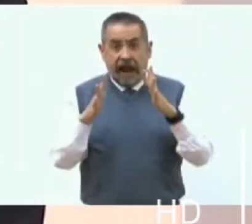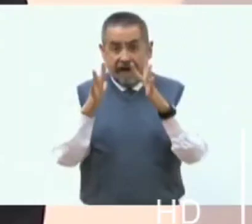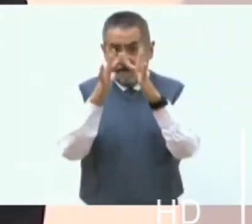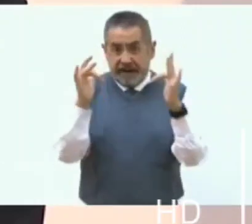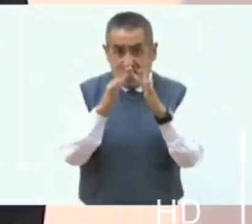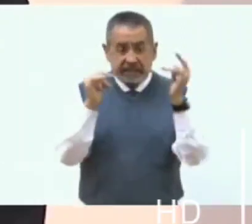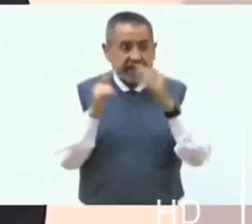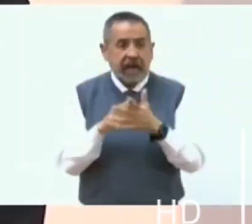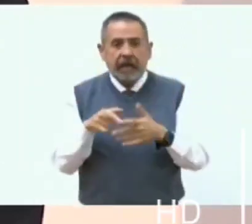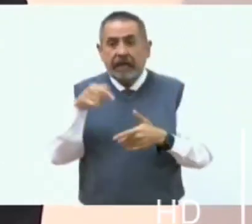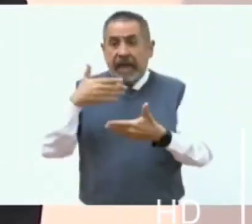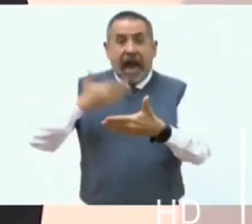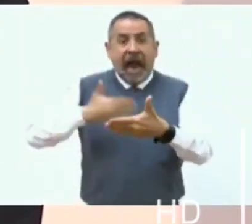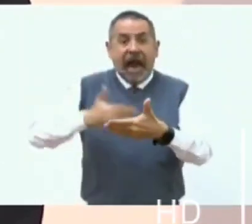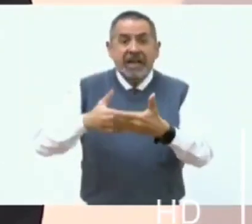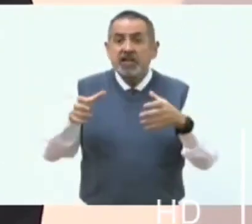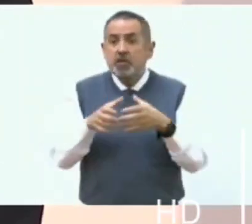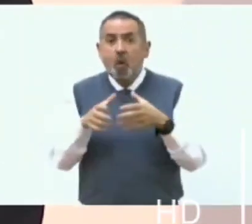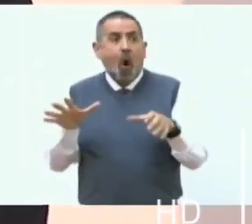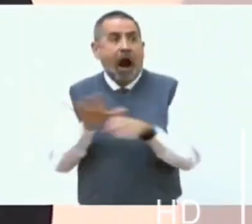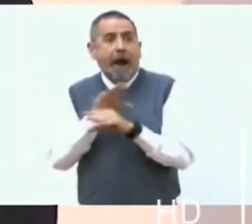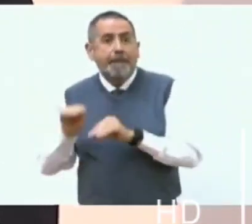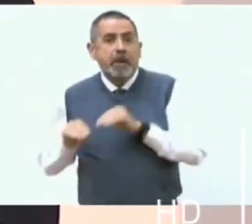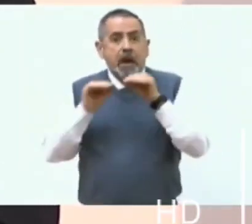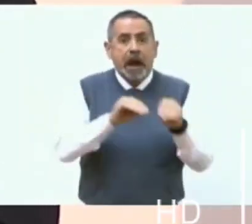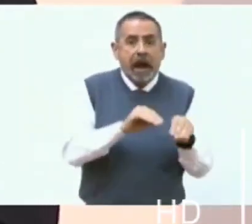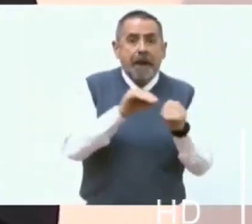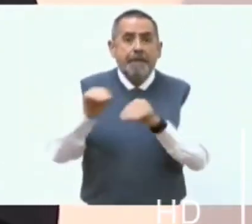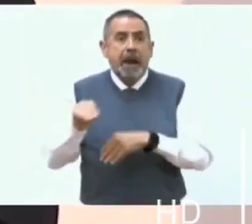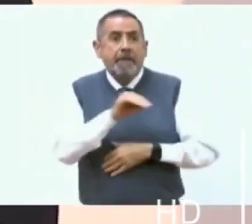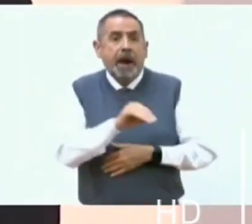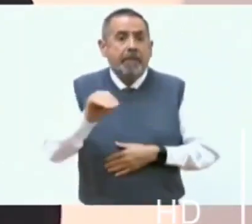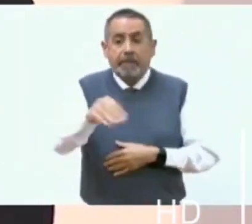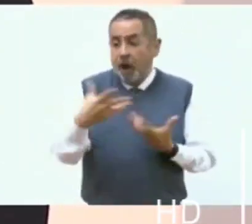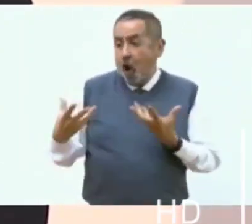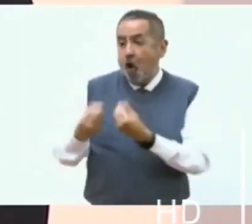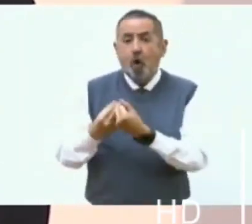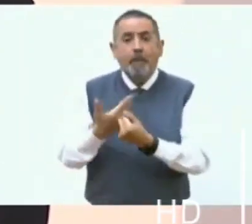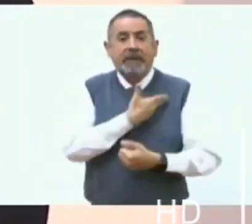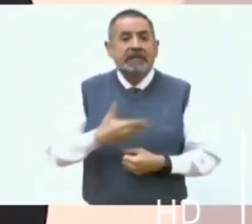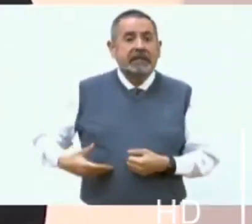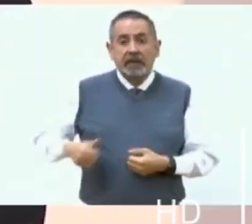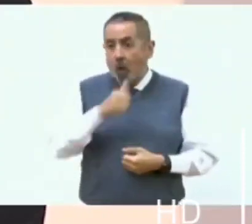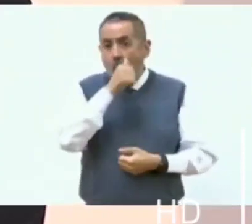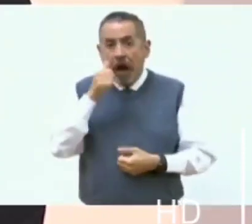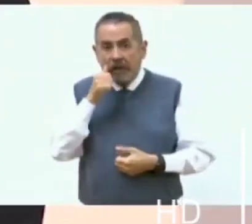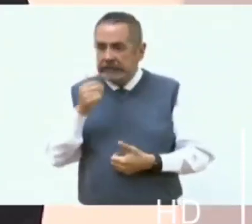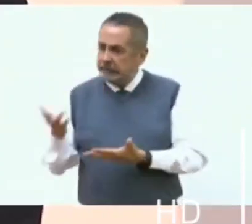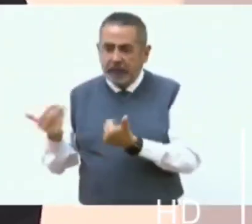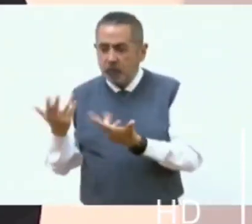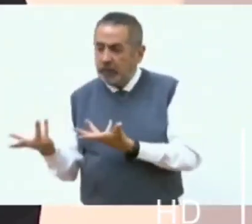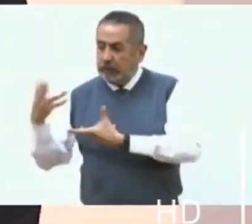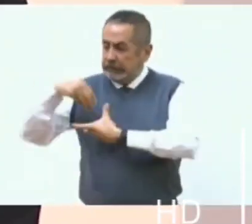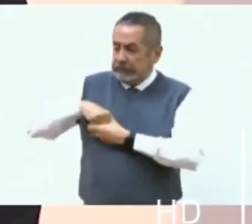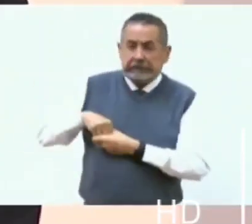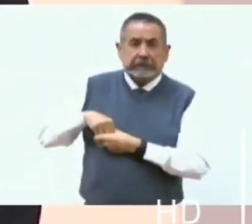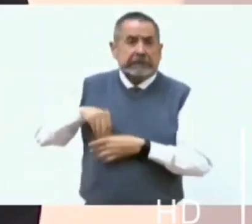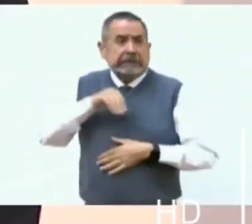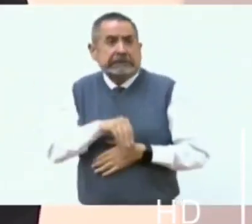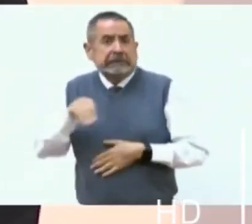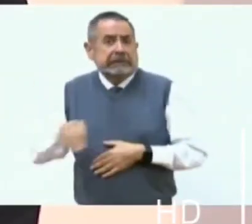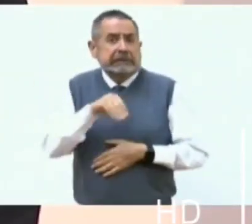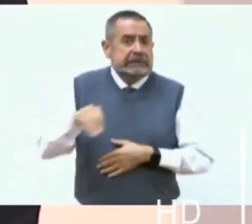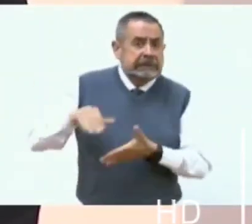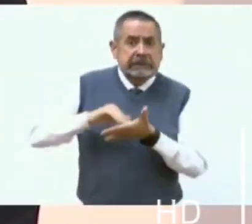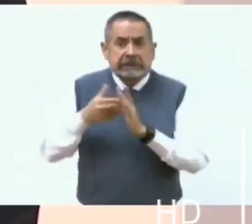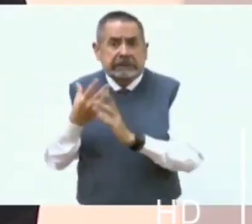anduvo peregrinando junto con el presidente Benito Juárez. De ese tamaño era su importancia. Los